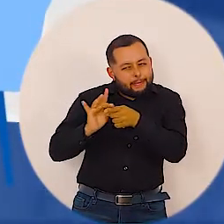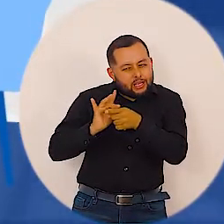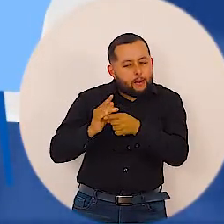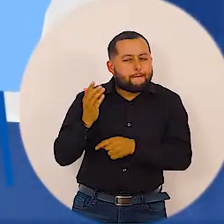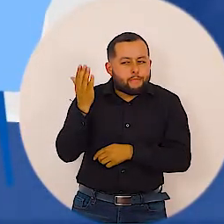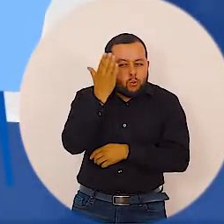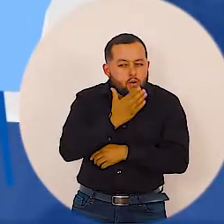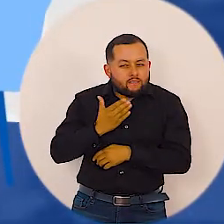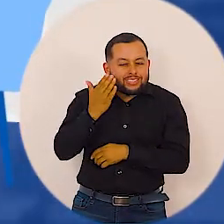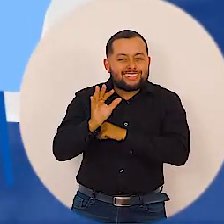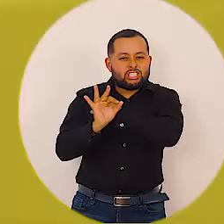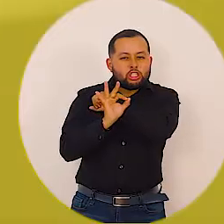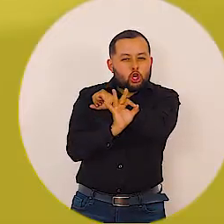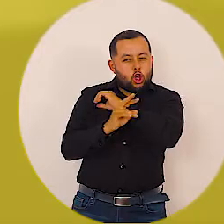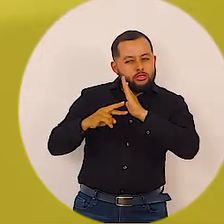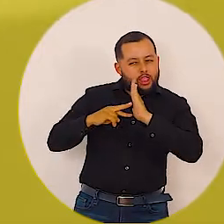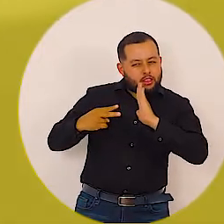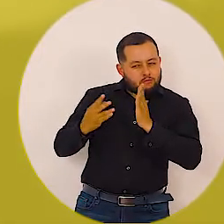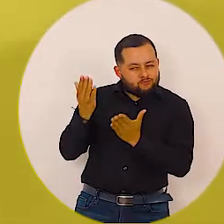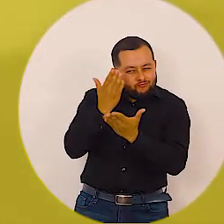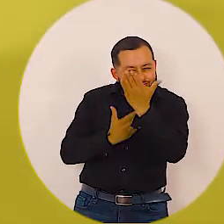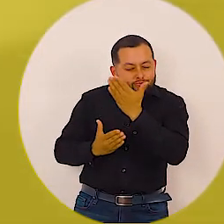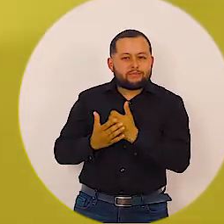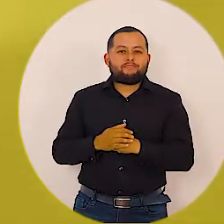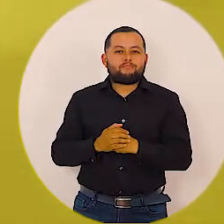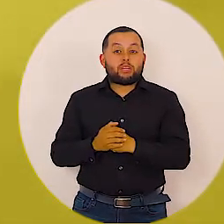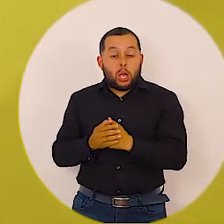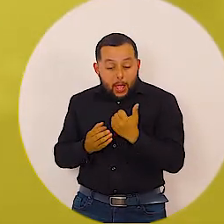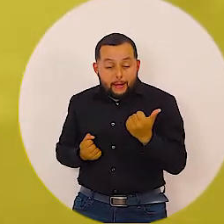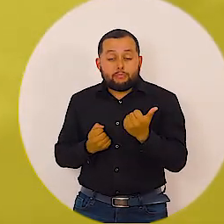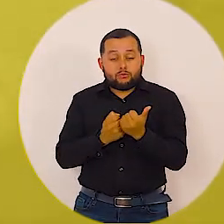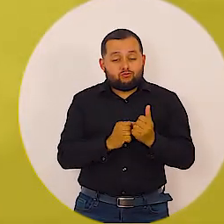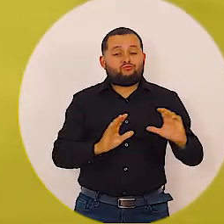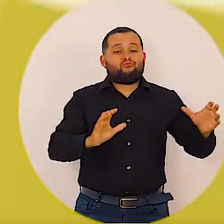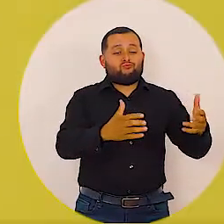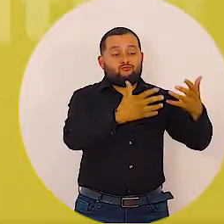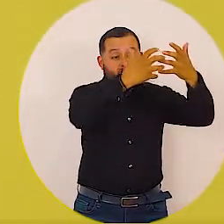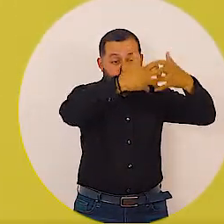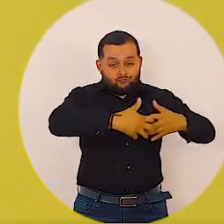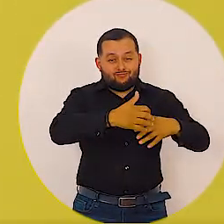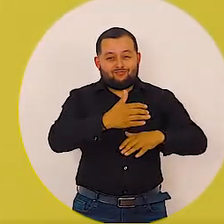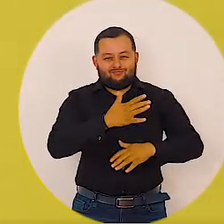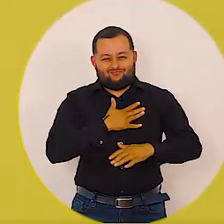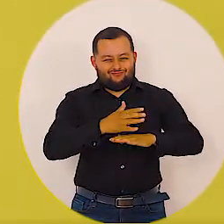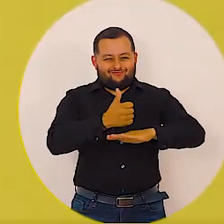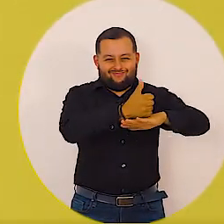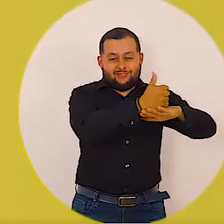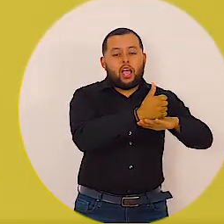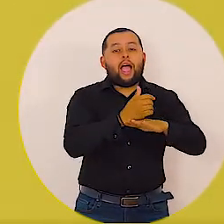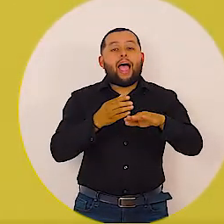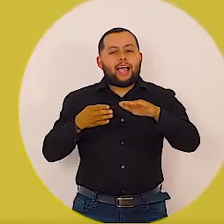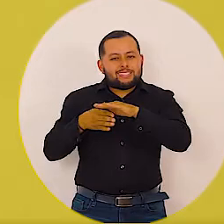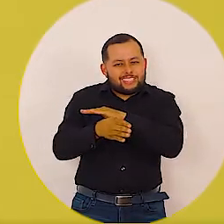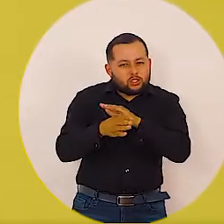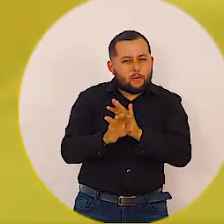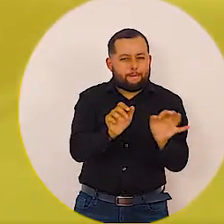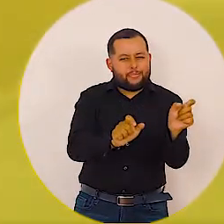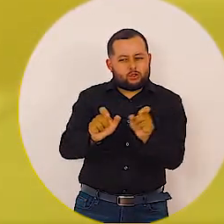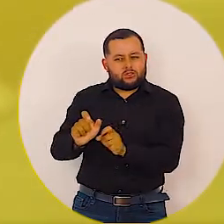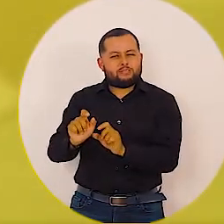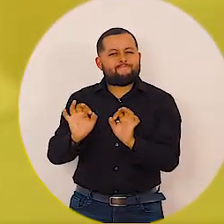de pruebas psicotécnicas. Respaldo al sector empresarial. Acceso a personas